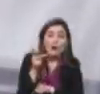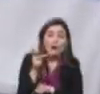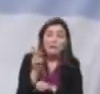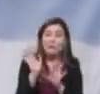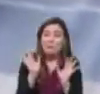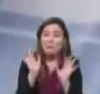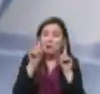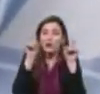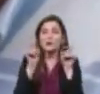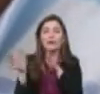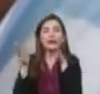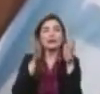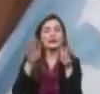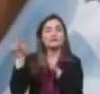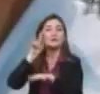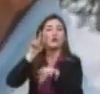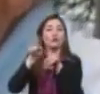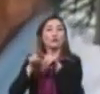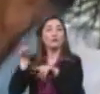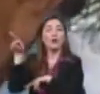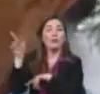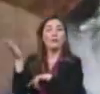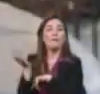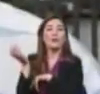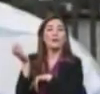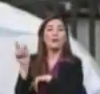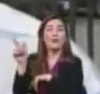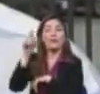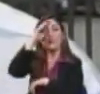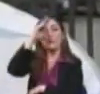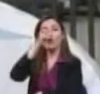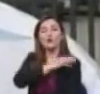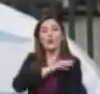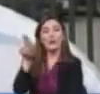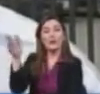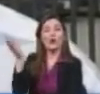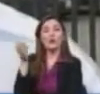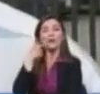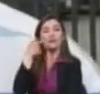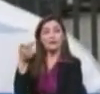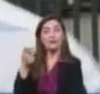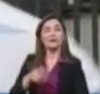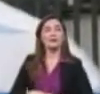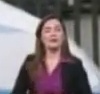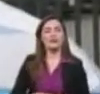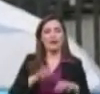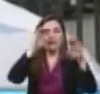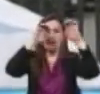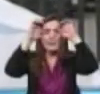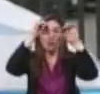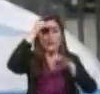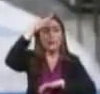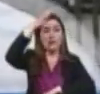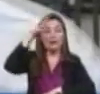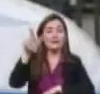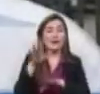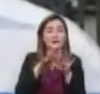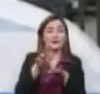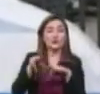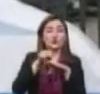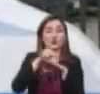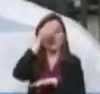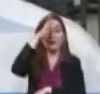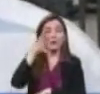Argumentos compartidos por el coronel en servicio pasivo Alberto Molina. La inteligencia estratégica que debía haber realizado la SENAIN, usted